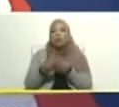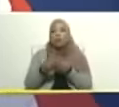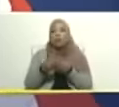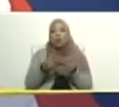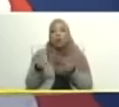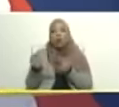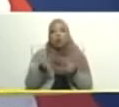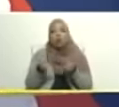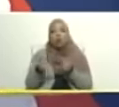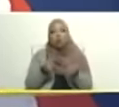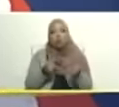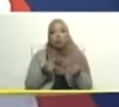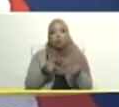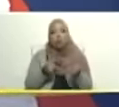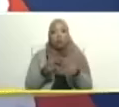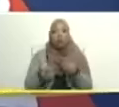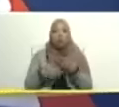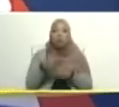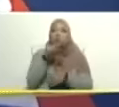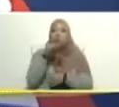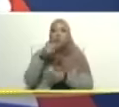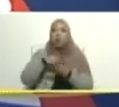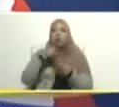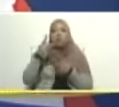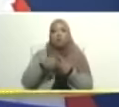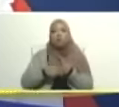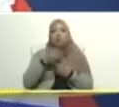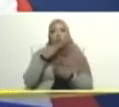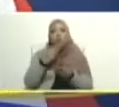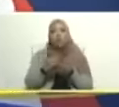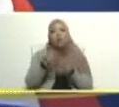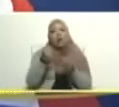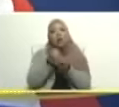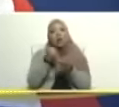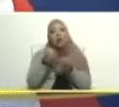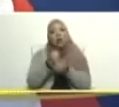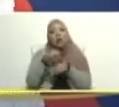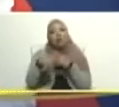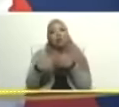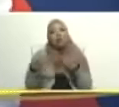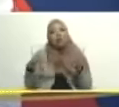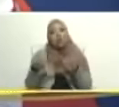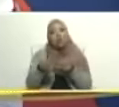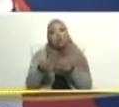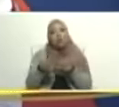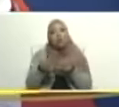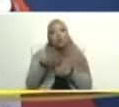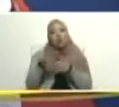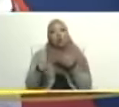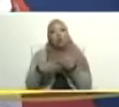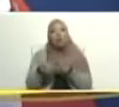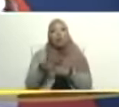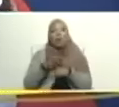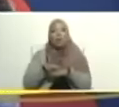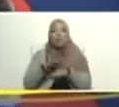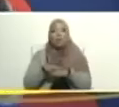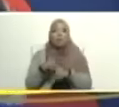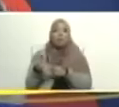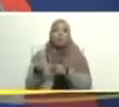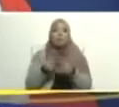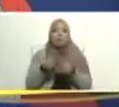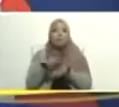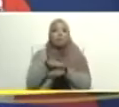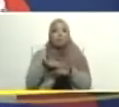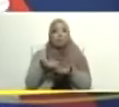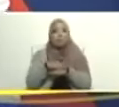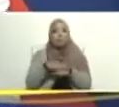disposición, por sus propuestas, por el trabajo de todo el equipo, y lo único que me queda es pedirle a los equipos, a los ministros,